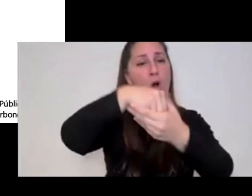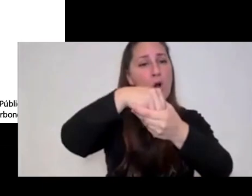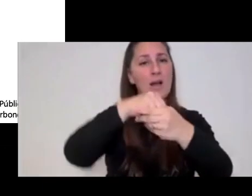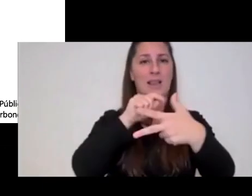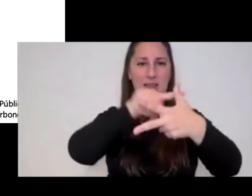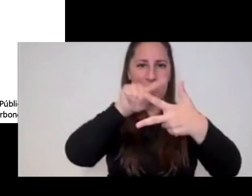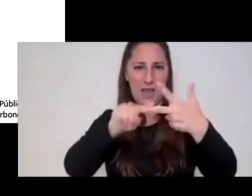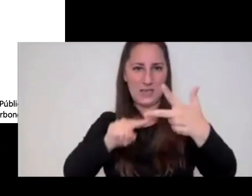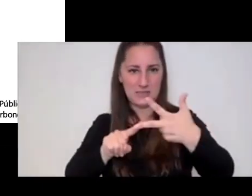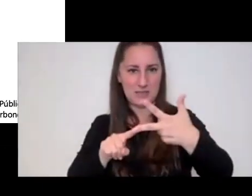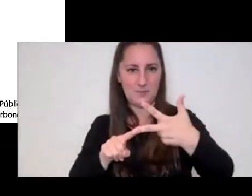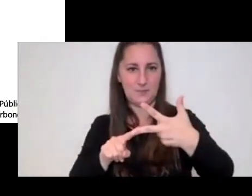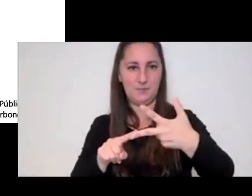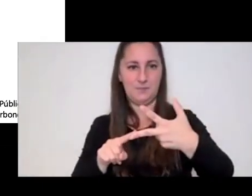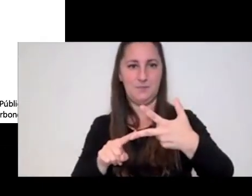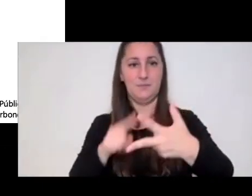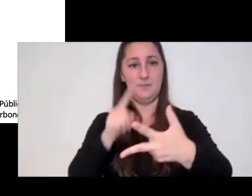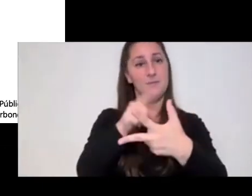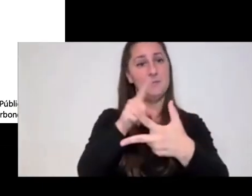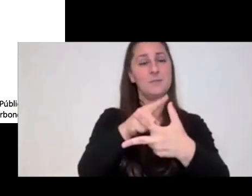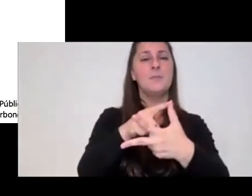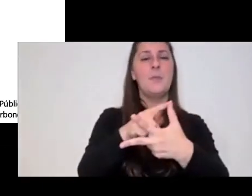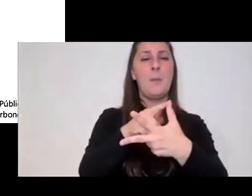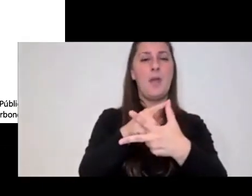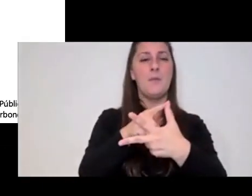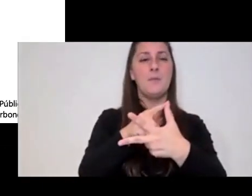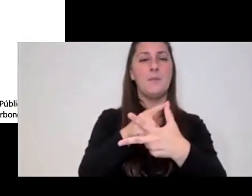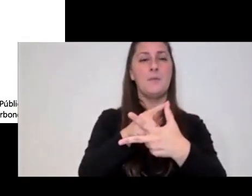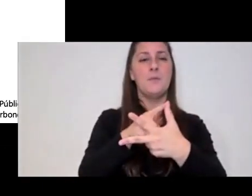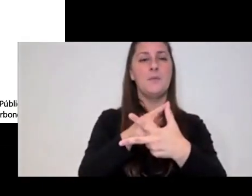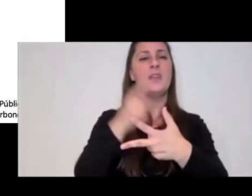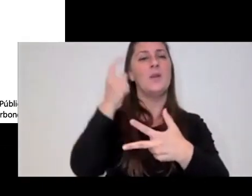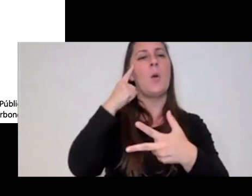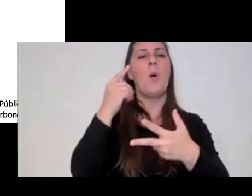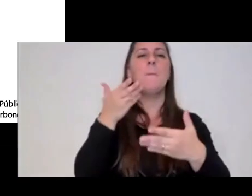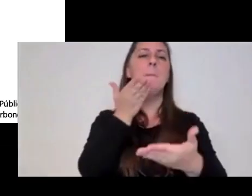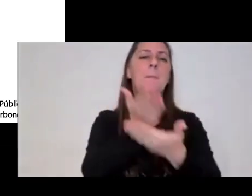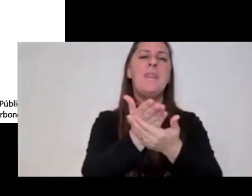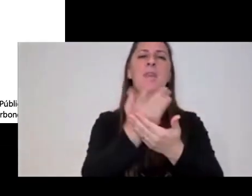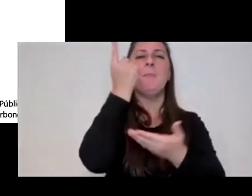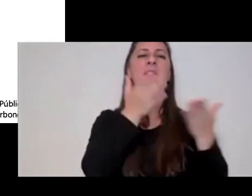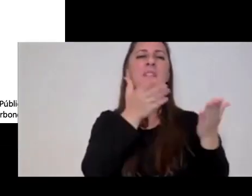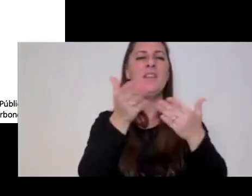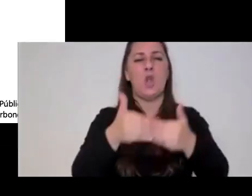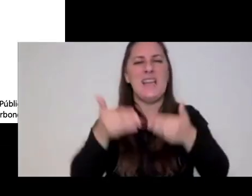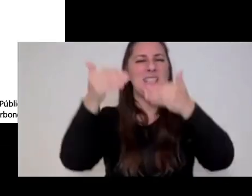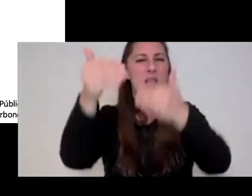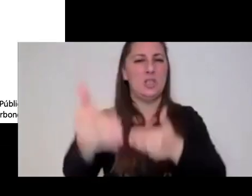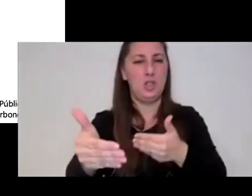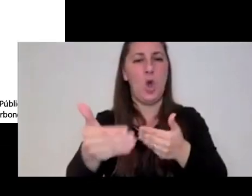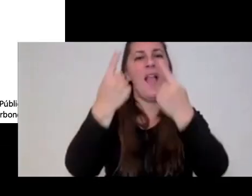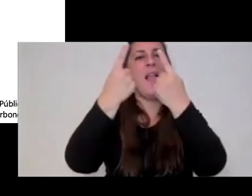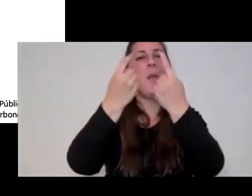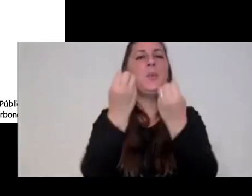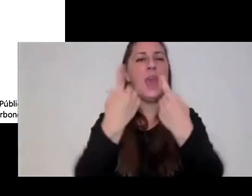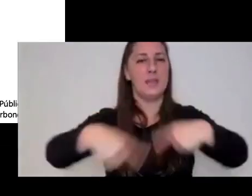¿sí? La primera sección es una exención, un primer beneficio, una exención en bienes personales. La